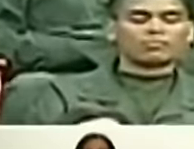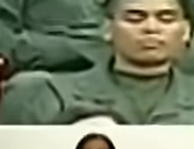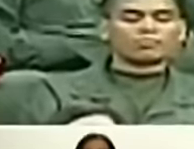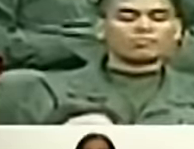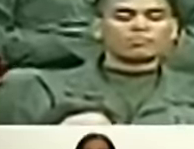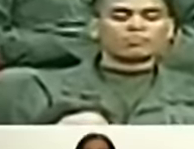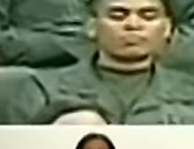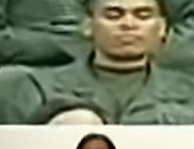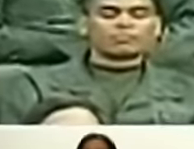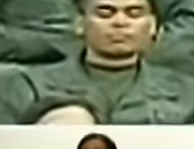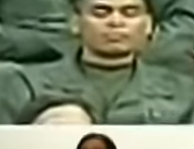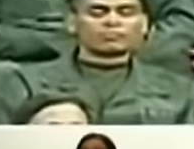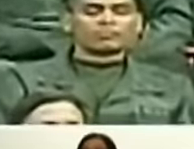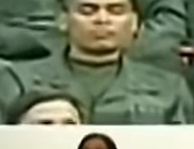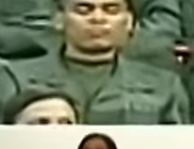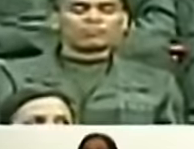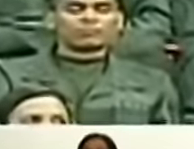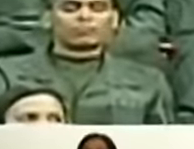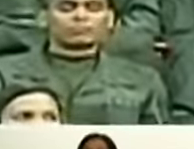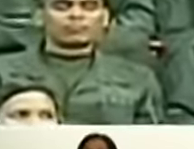traicionado, apuñaleado por la espalda,